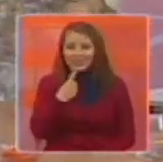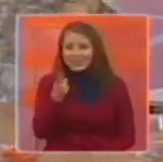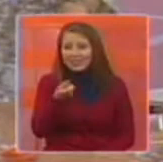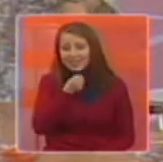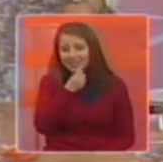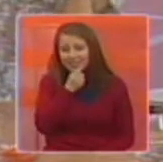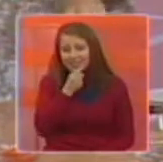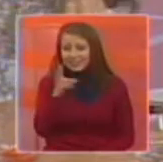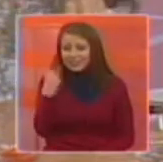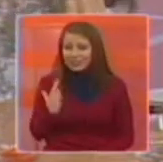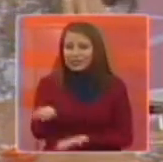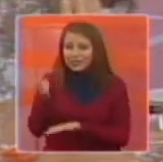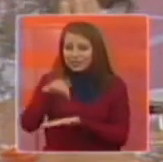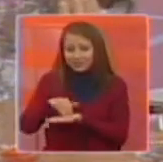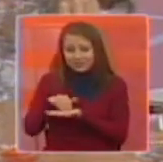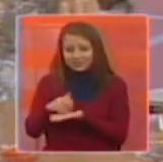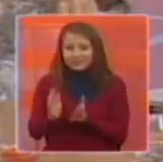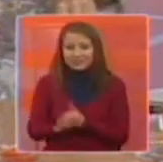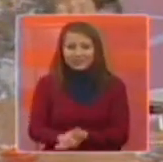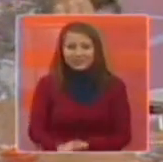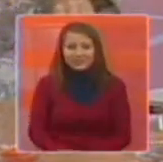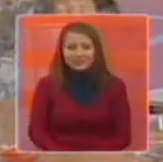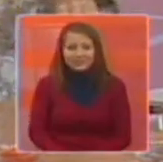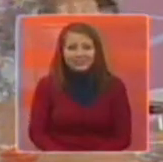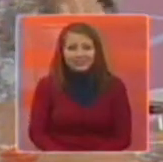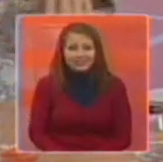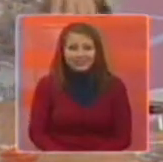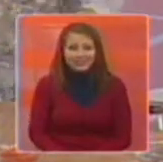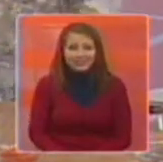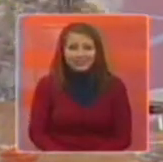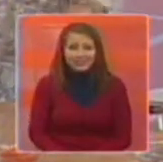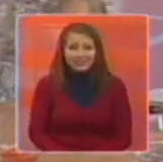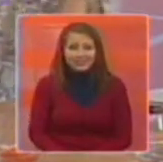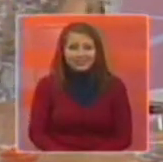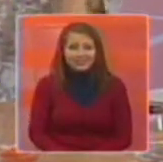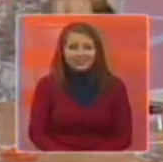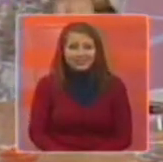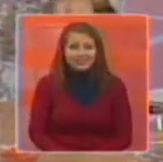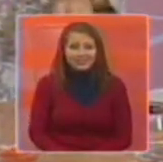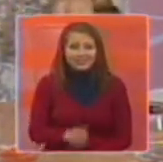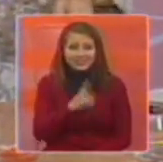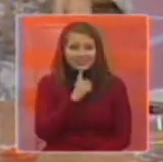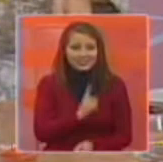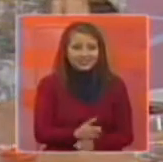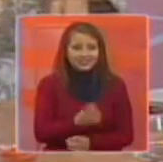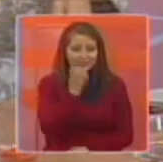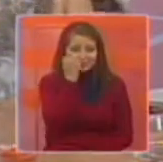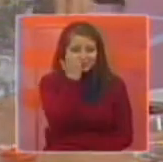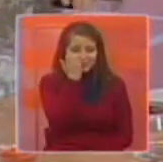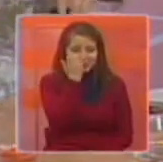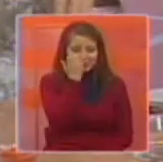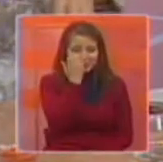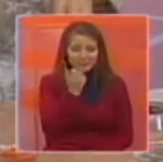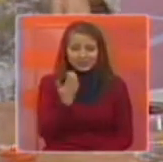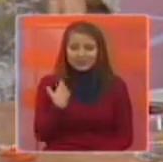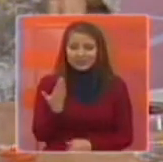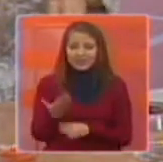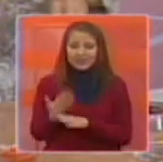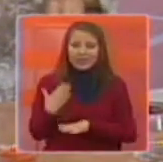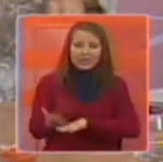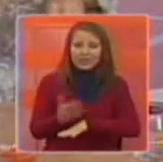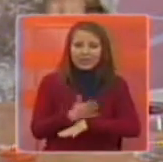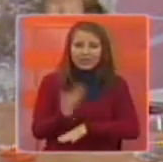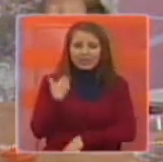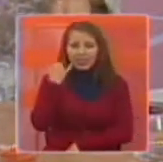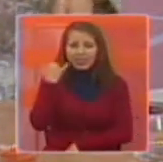la vejez. Digo que no le ha de coger otra vez. No, nunca más. Así es, Glorita. No. Estoy llamando, hace tiempo